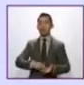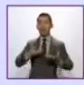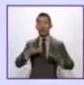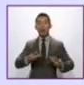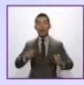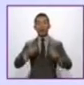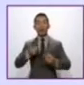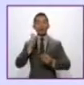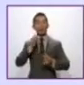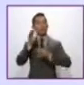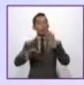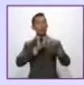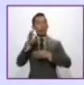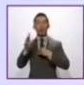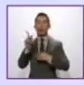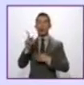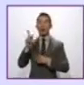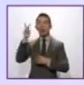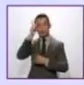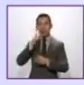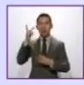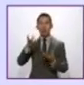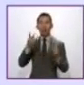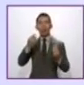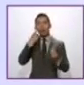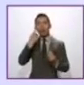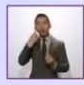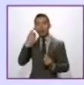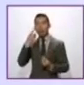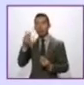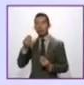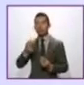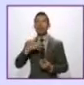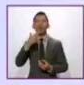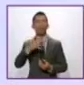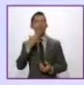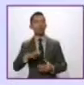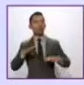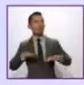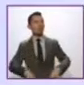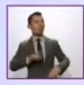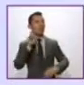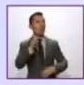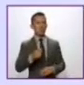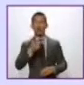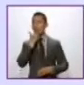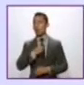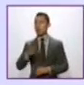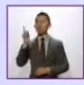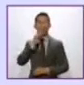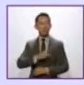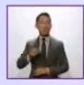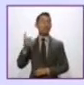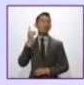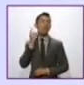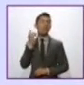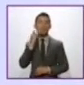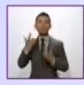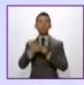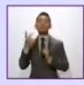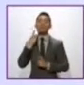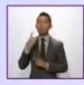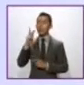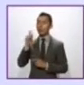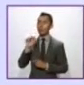la propaganda del Partido Acción Nacional. Corrupción es que las diputadas y diputados del Partido